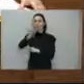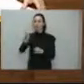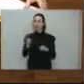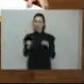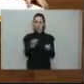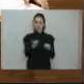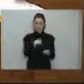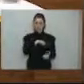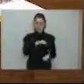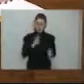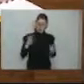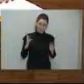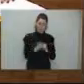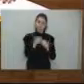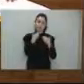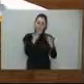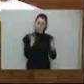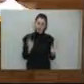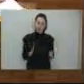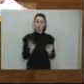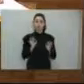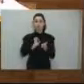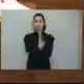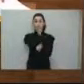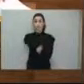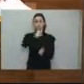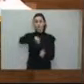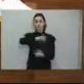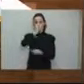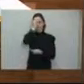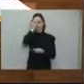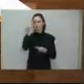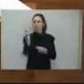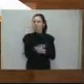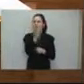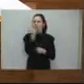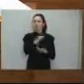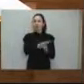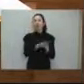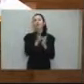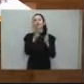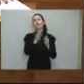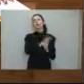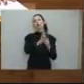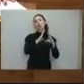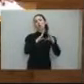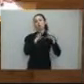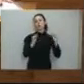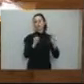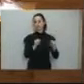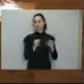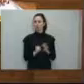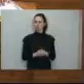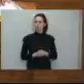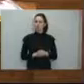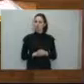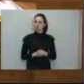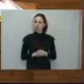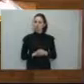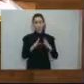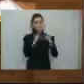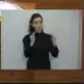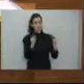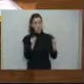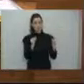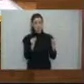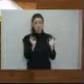estos créditos a nosotros nos parece interesante, se habló de la universidad y efectivamente la universidad